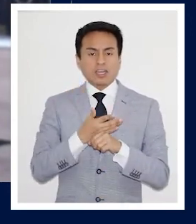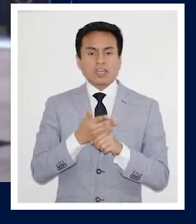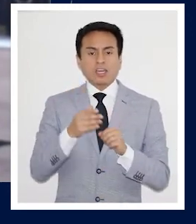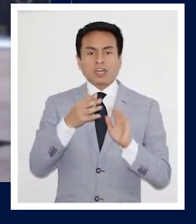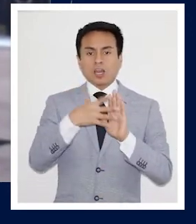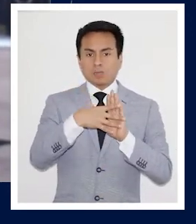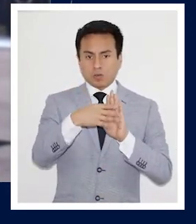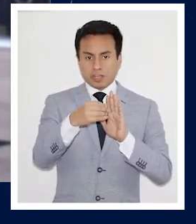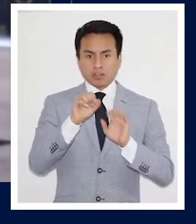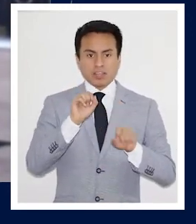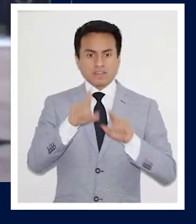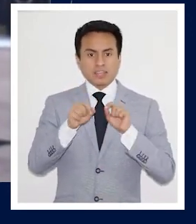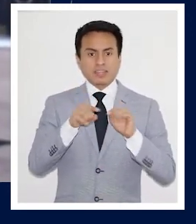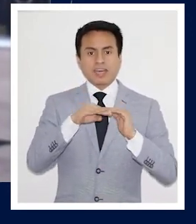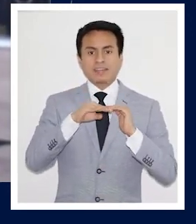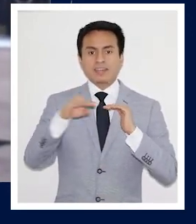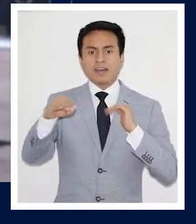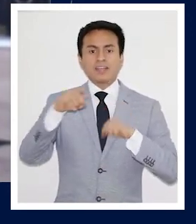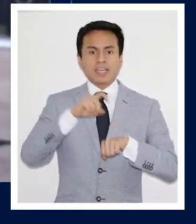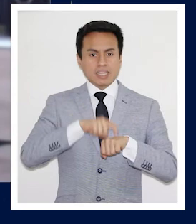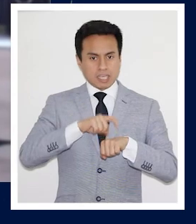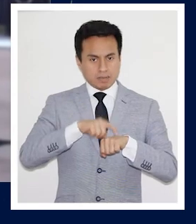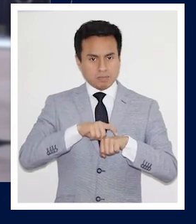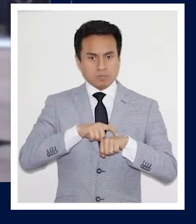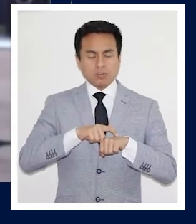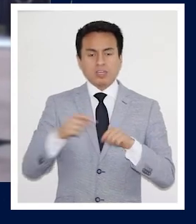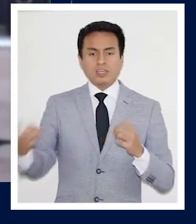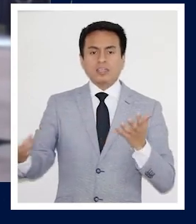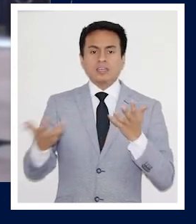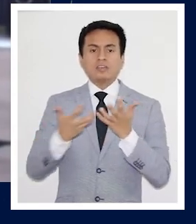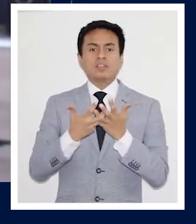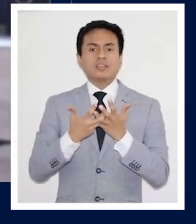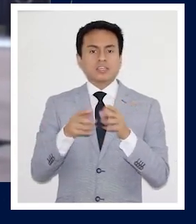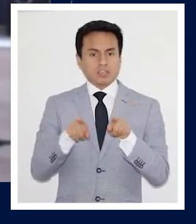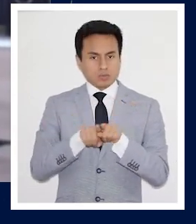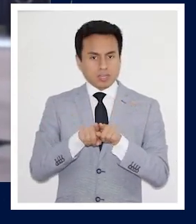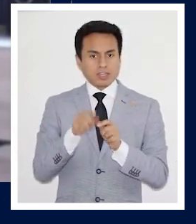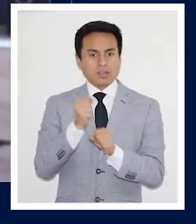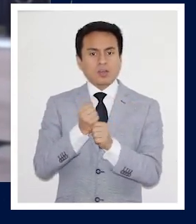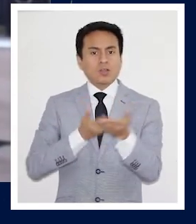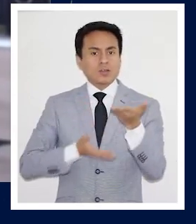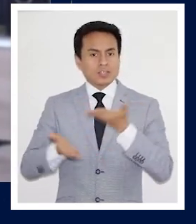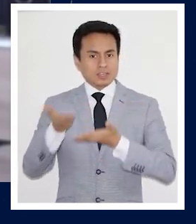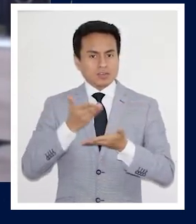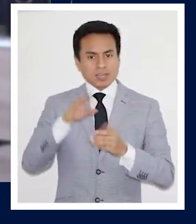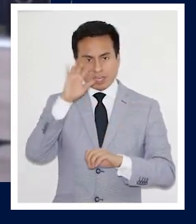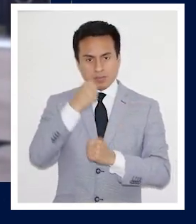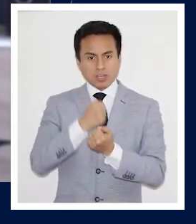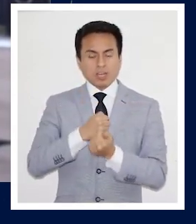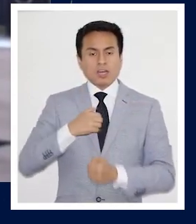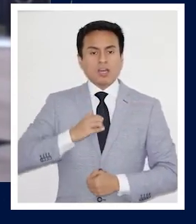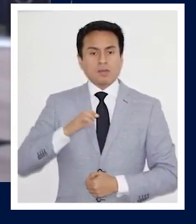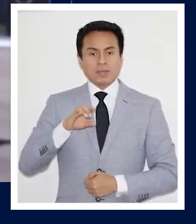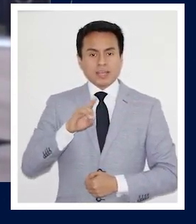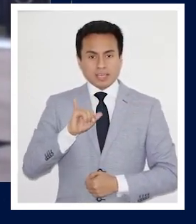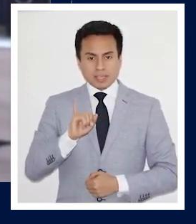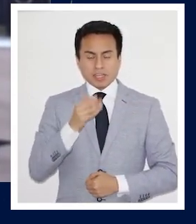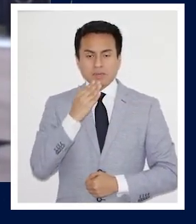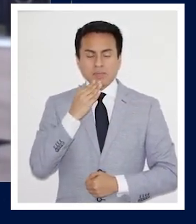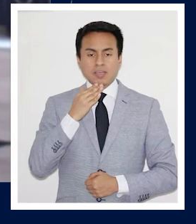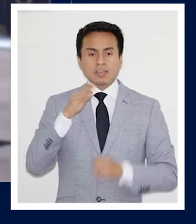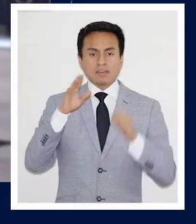la necesidad de establecer un modelo de defensa estable en el tiempo, en sincronía y en un trabajo colaborativo con carabineros, la